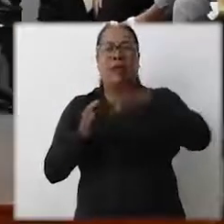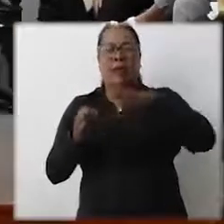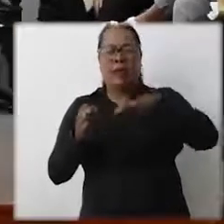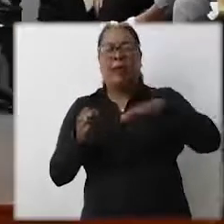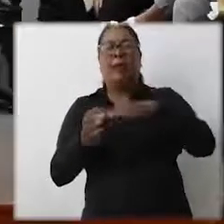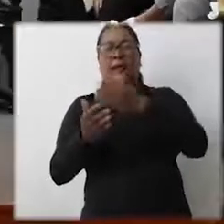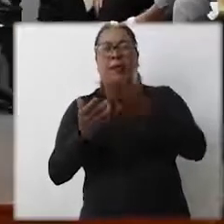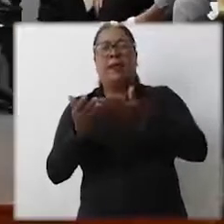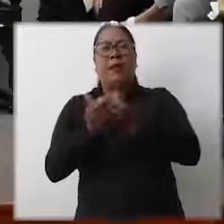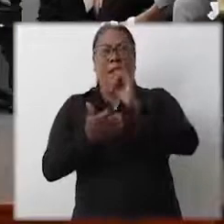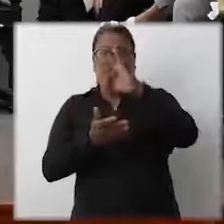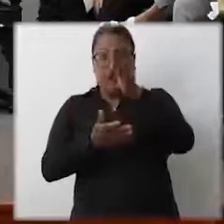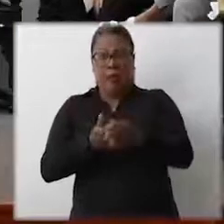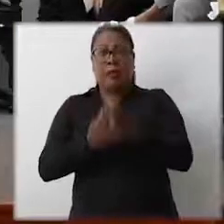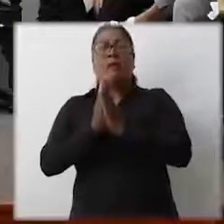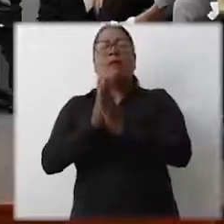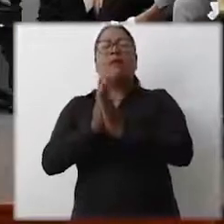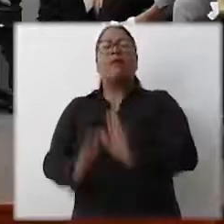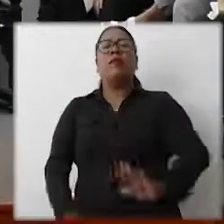6. Punto de acuerdo con número